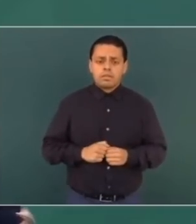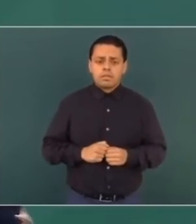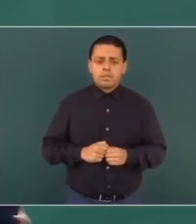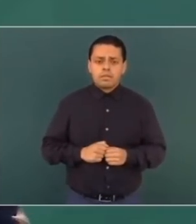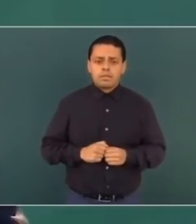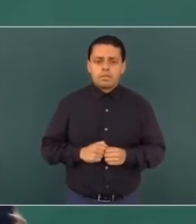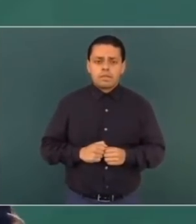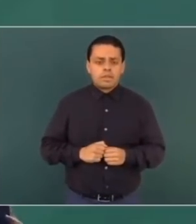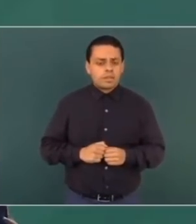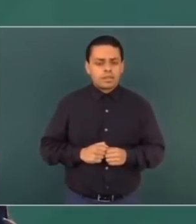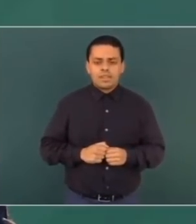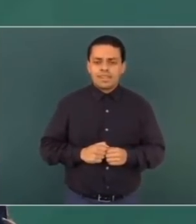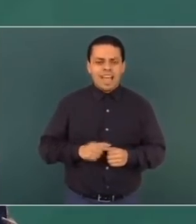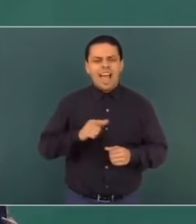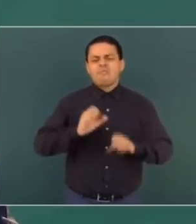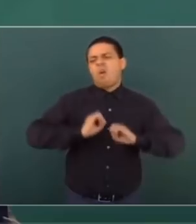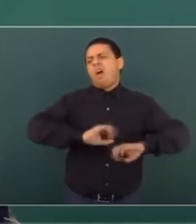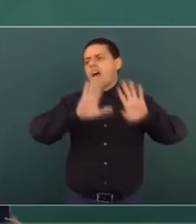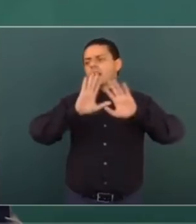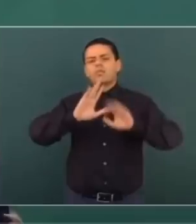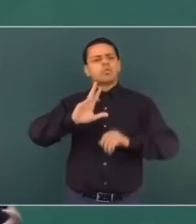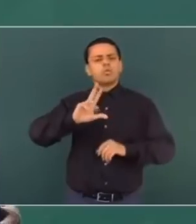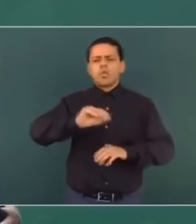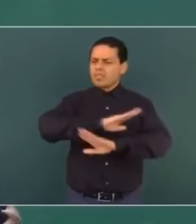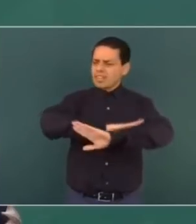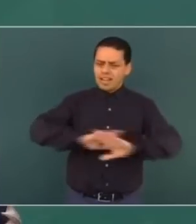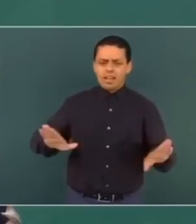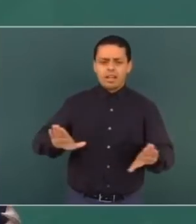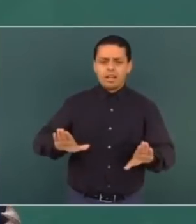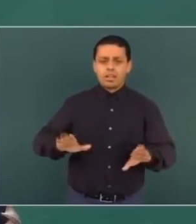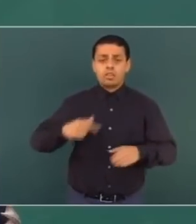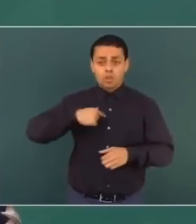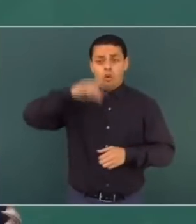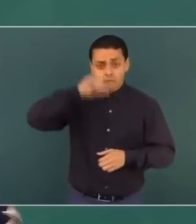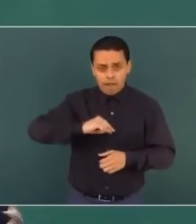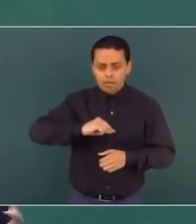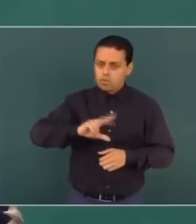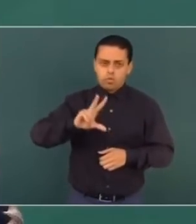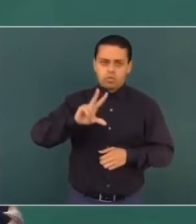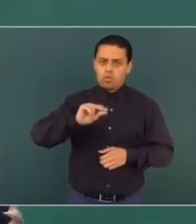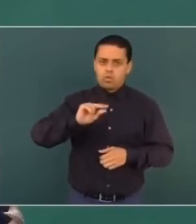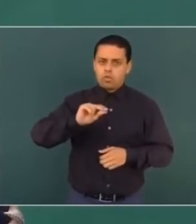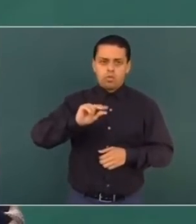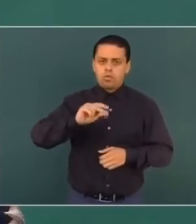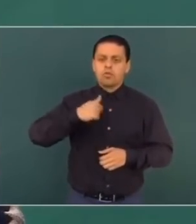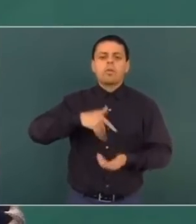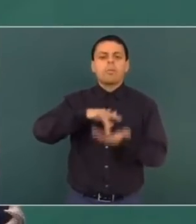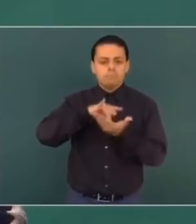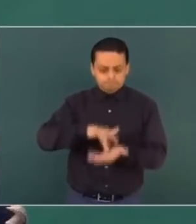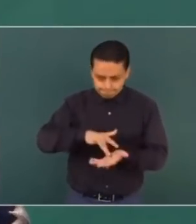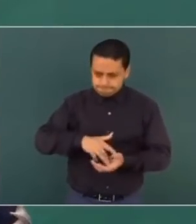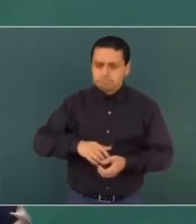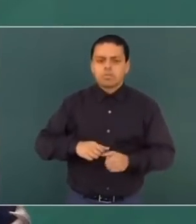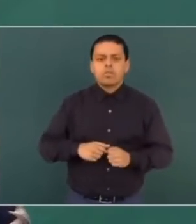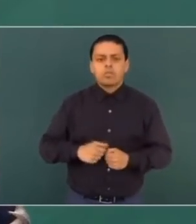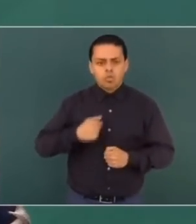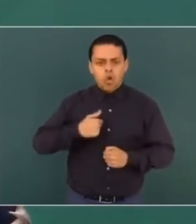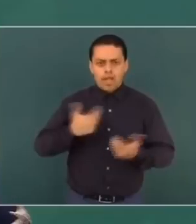Se acabó la impunidad. Yo no le voy a fallar al pueblo de México.